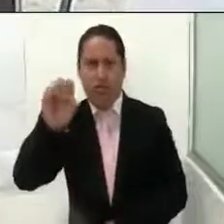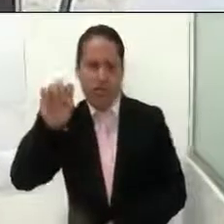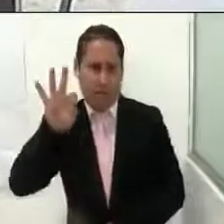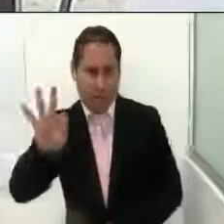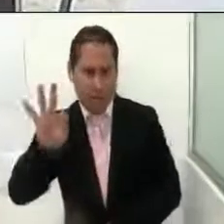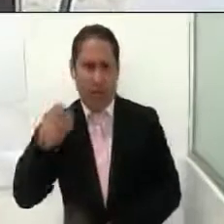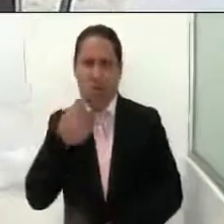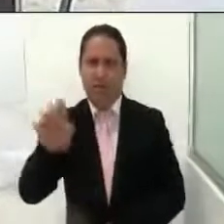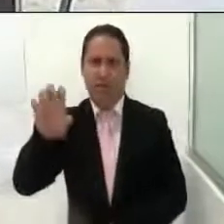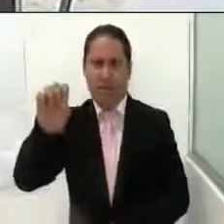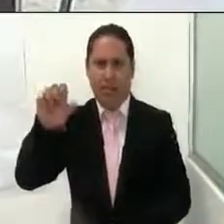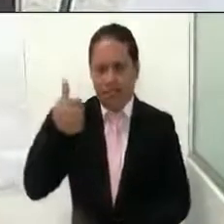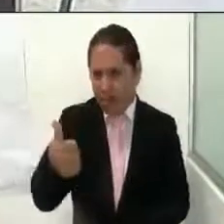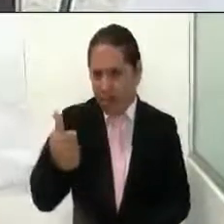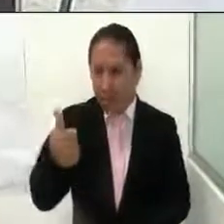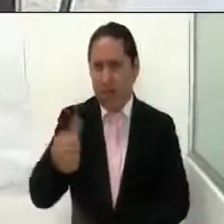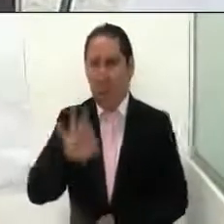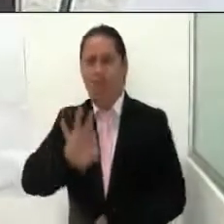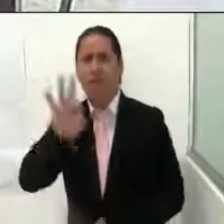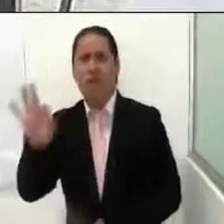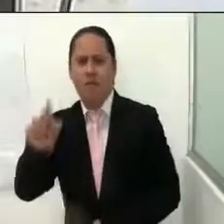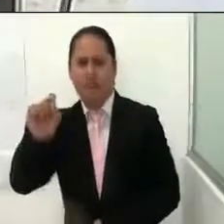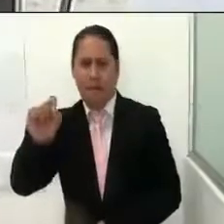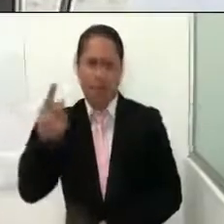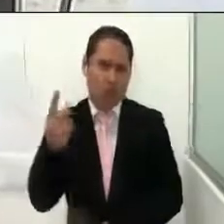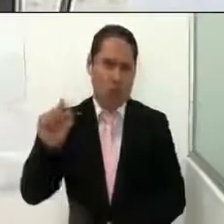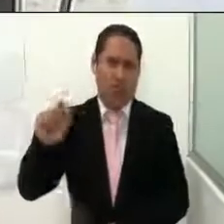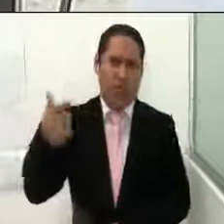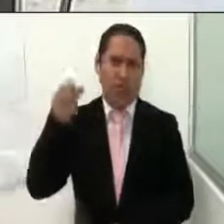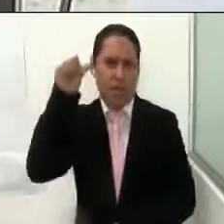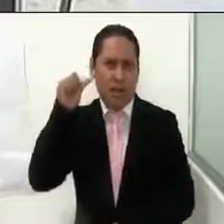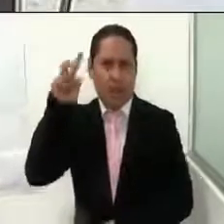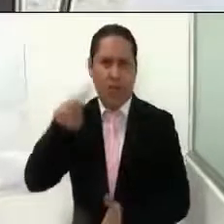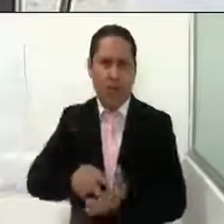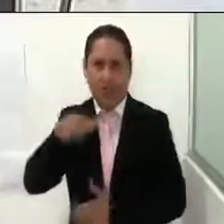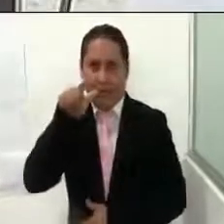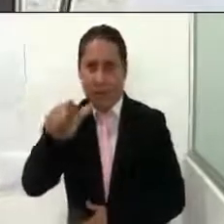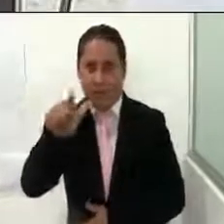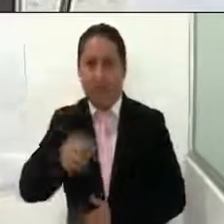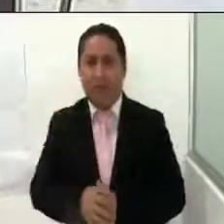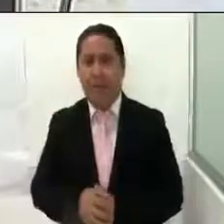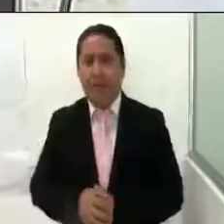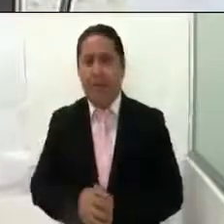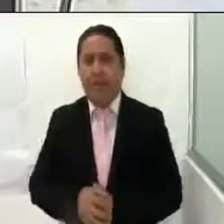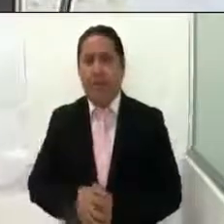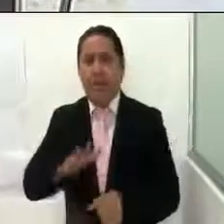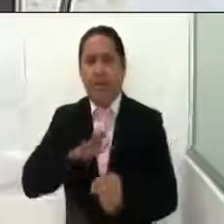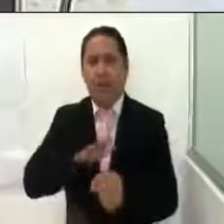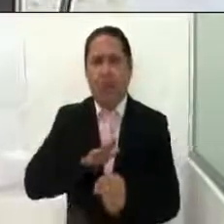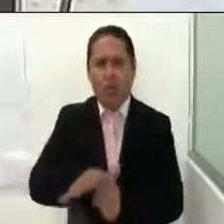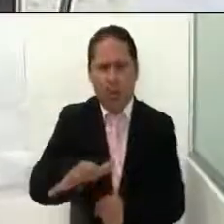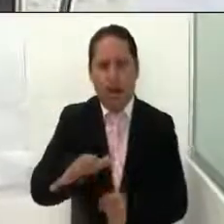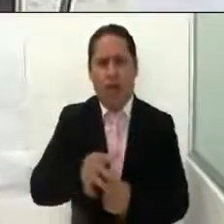166 de fecha 21 y 27 de abril de 2017 por medio de los cuales